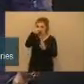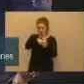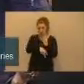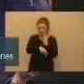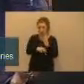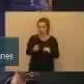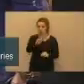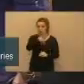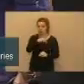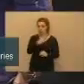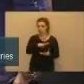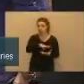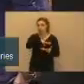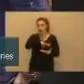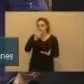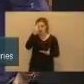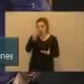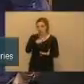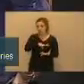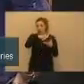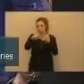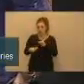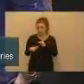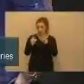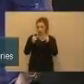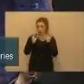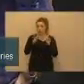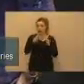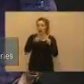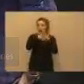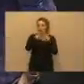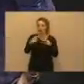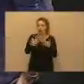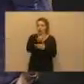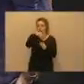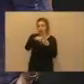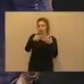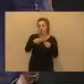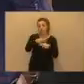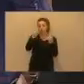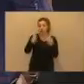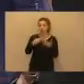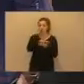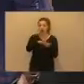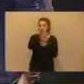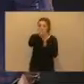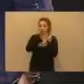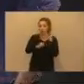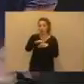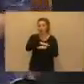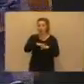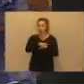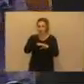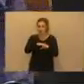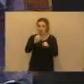que hay que aplicar en estos casos. Para todos los entes del sector público a los que se refiere el propio Estatuto Básico